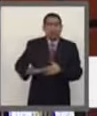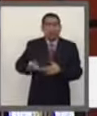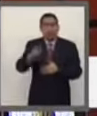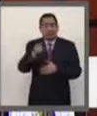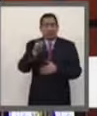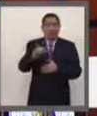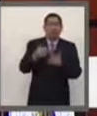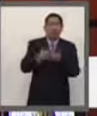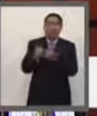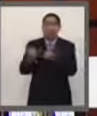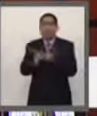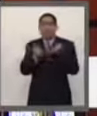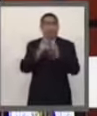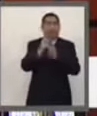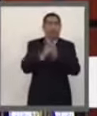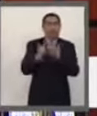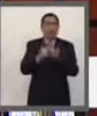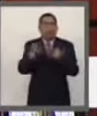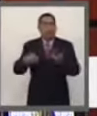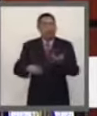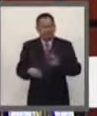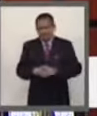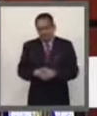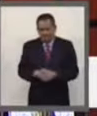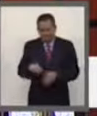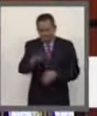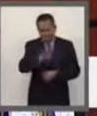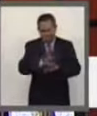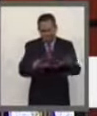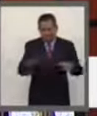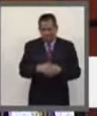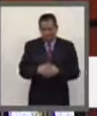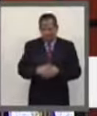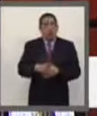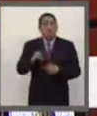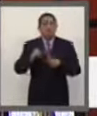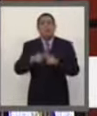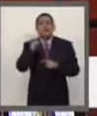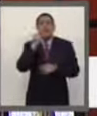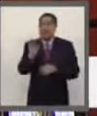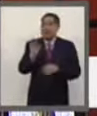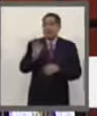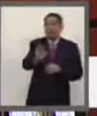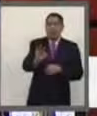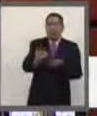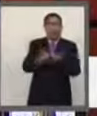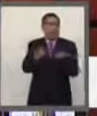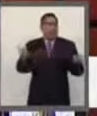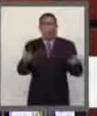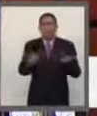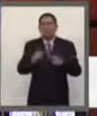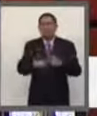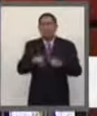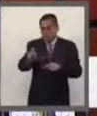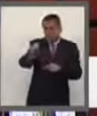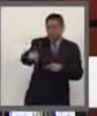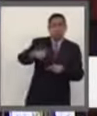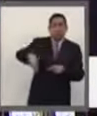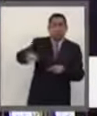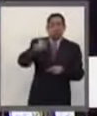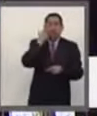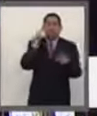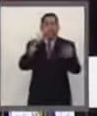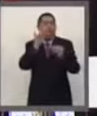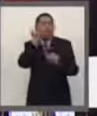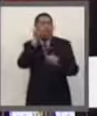dividido al país. Por supuesto que no. Quienes tratan de dividir este país es quienes tratan de generar debates